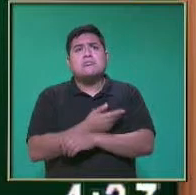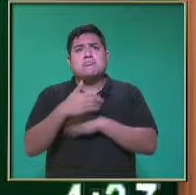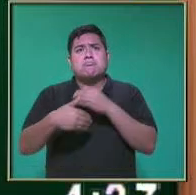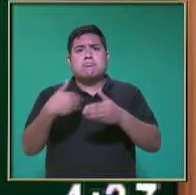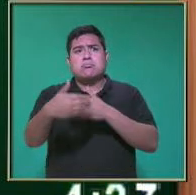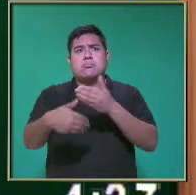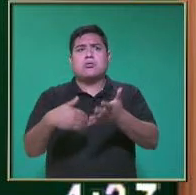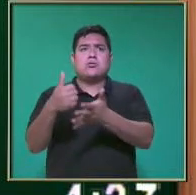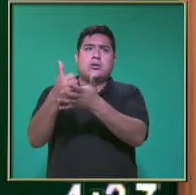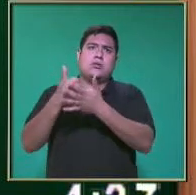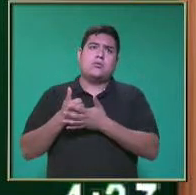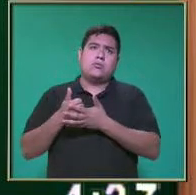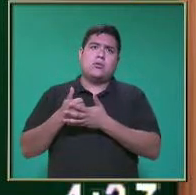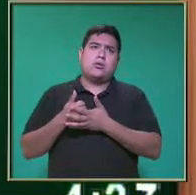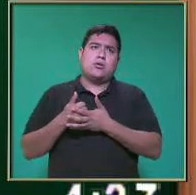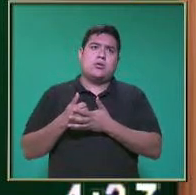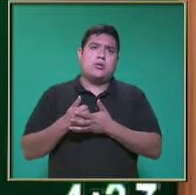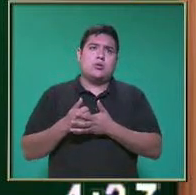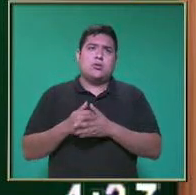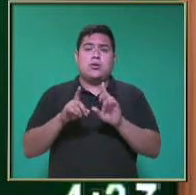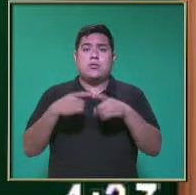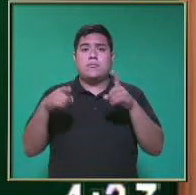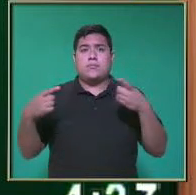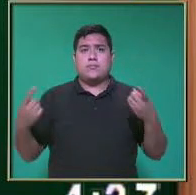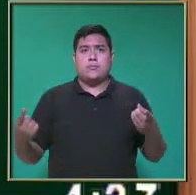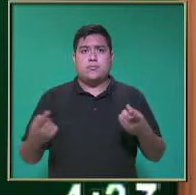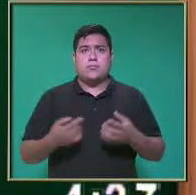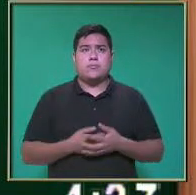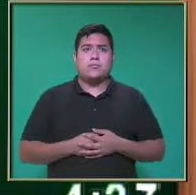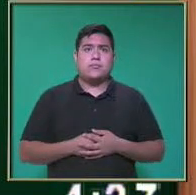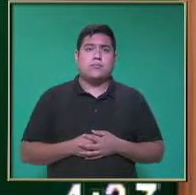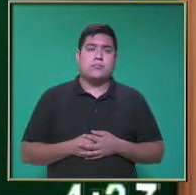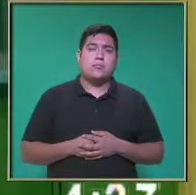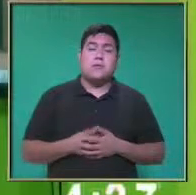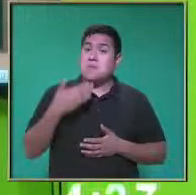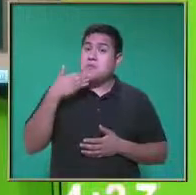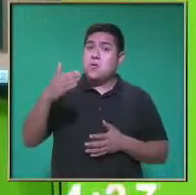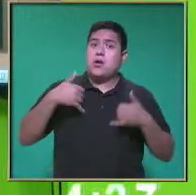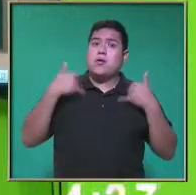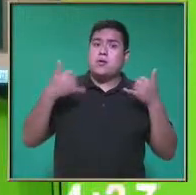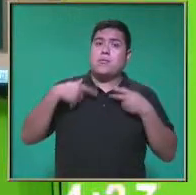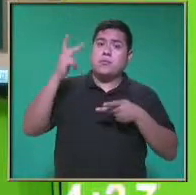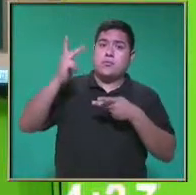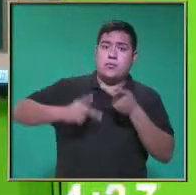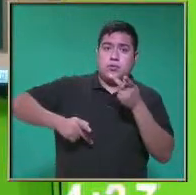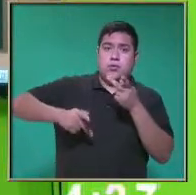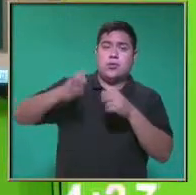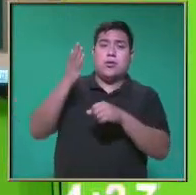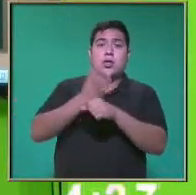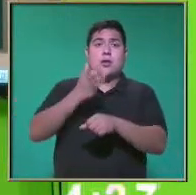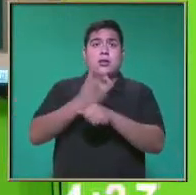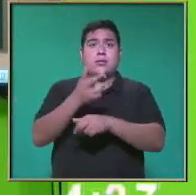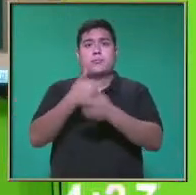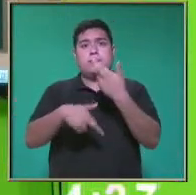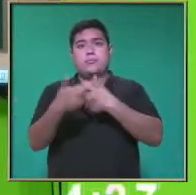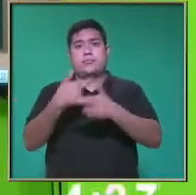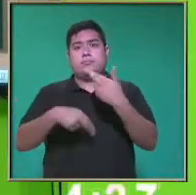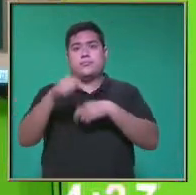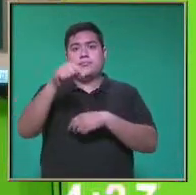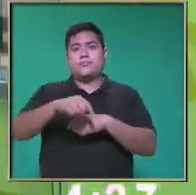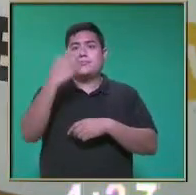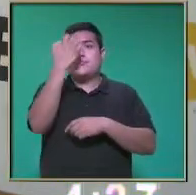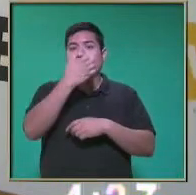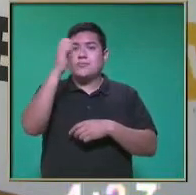nos ayudan con la, the development, con el desarrollo. Muy bien, chicos, vamos a ir a una pausa. No te vayas, quédate aquí en Escuela TV.